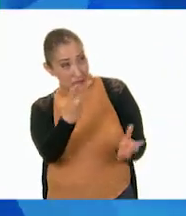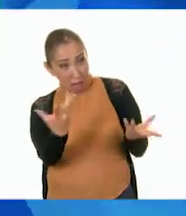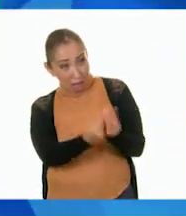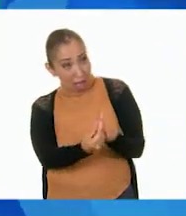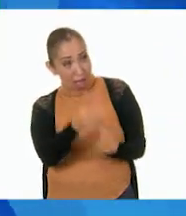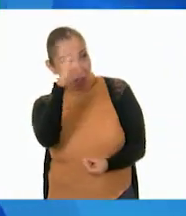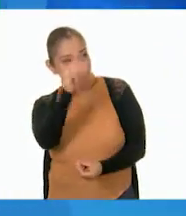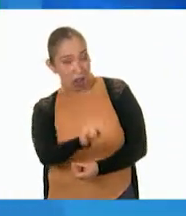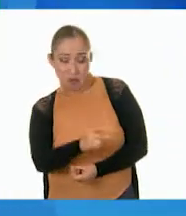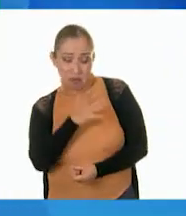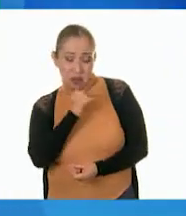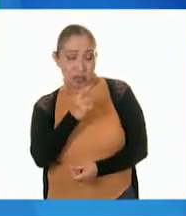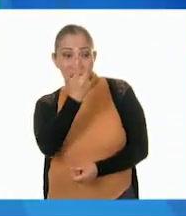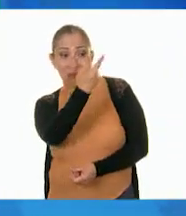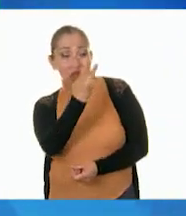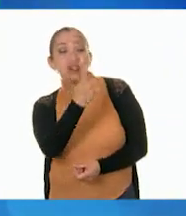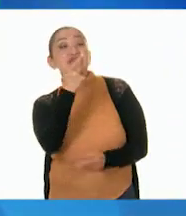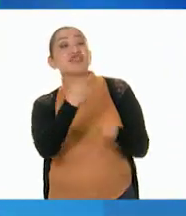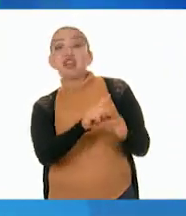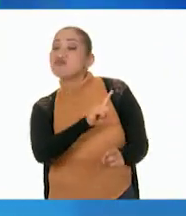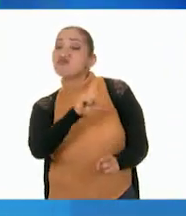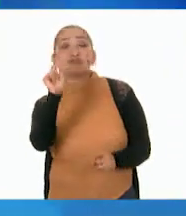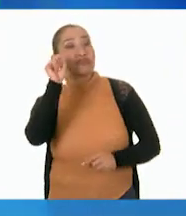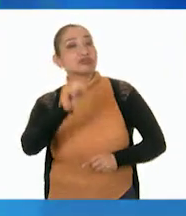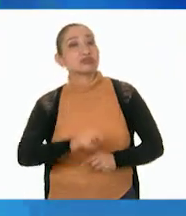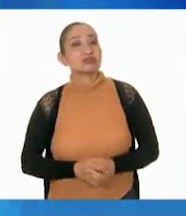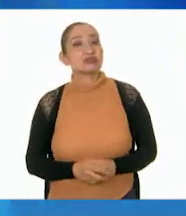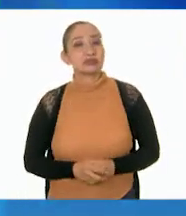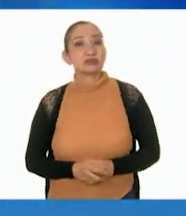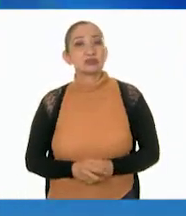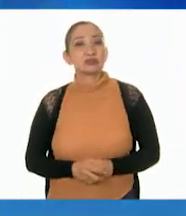dos. Uno de los dos tiene que irse.